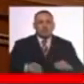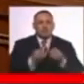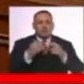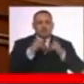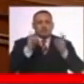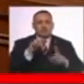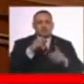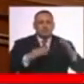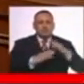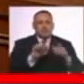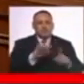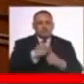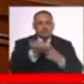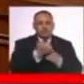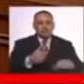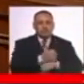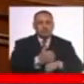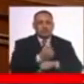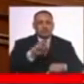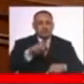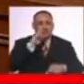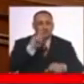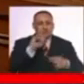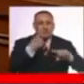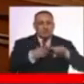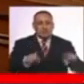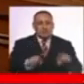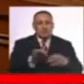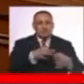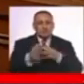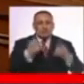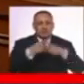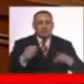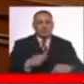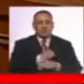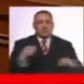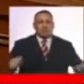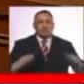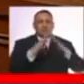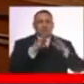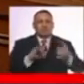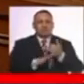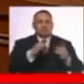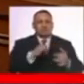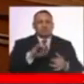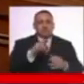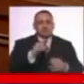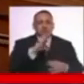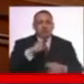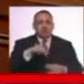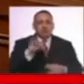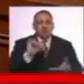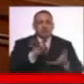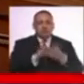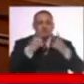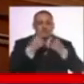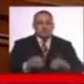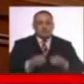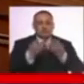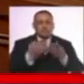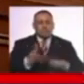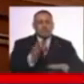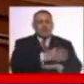paz social parece que su asesor de Willax le ha comentado que dinamitaron un cerro en la Panamericana Sur a la altura de Ocoña. Cuando esa noticia,